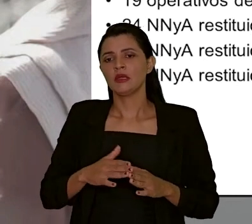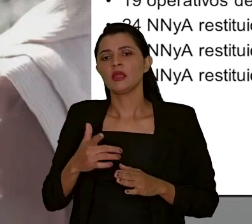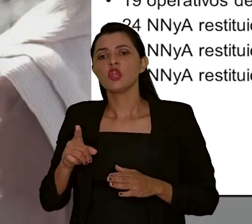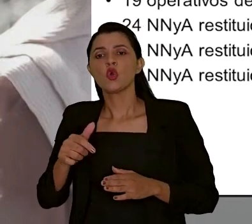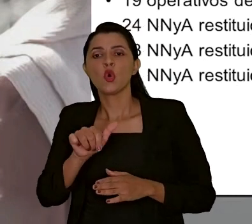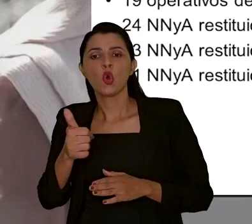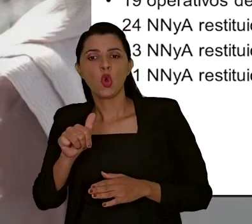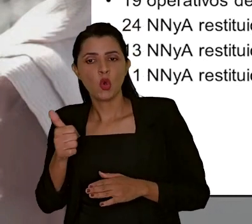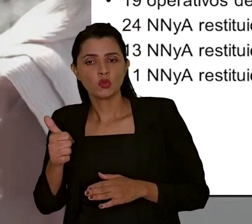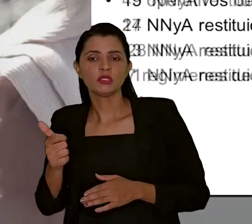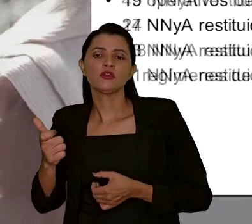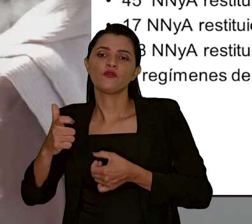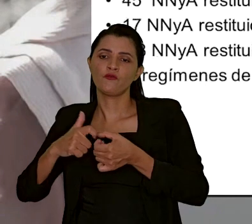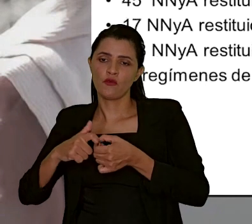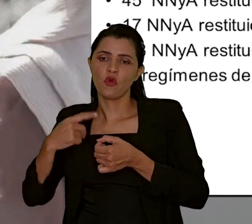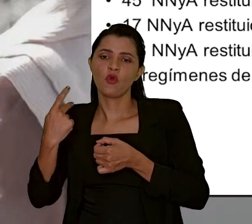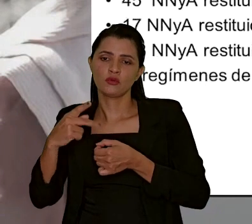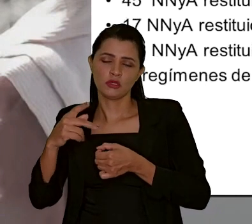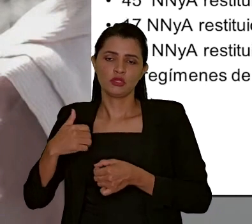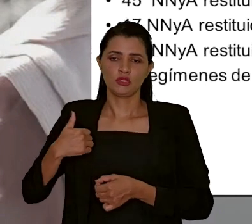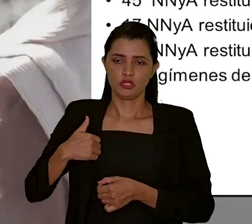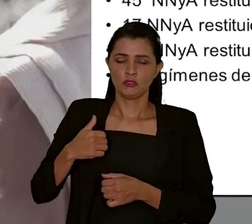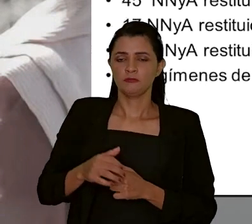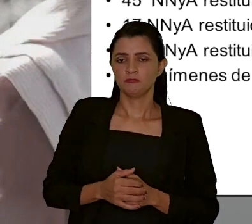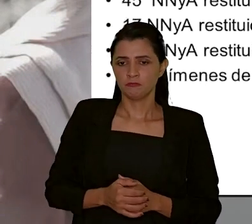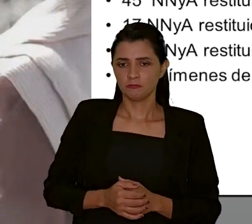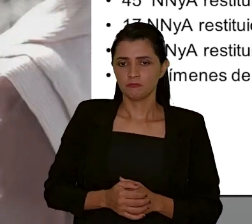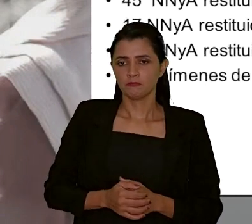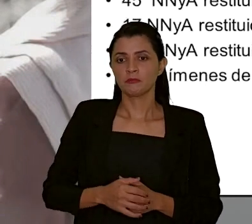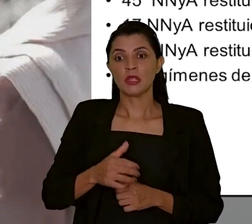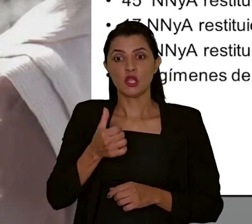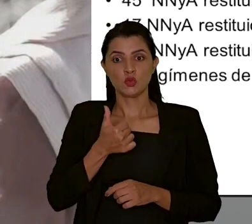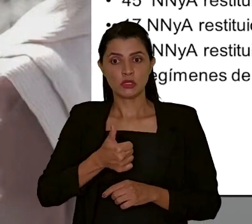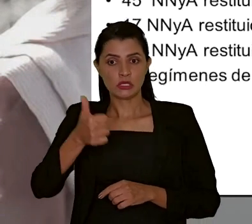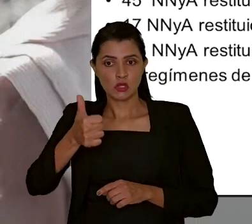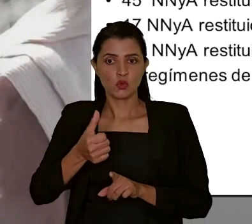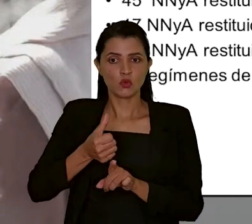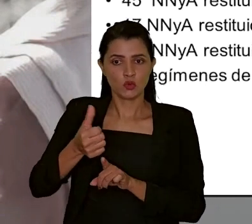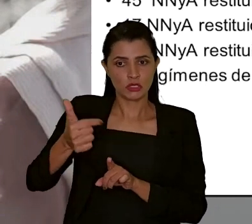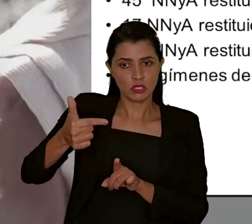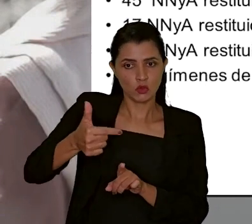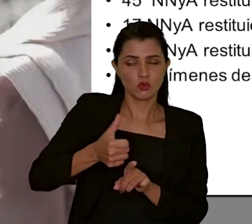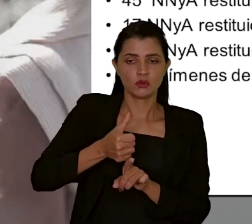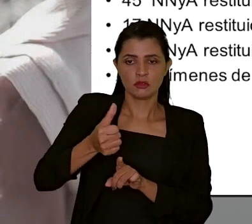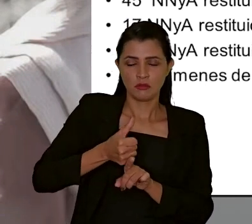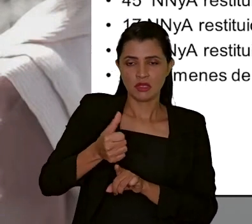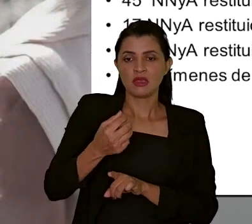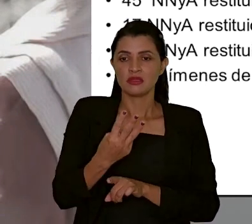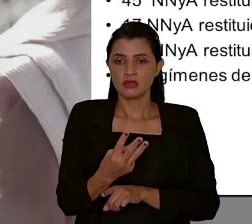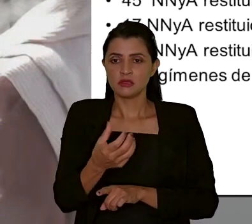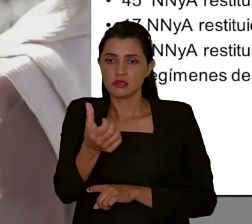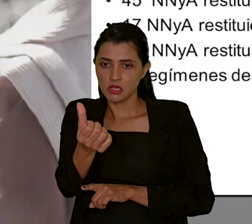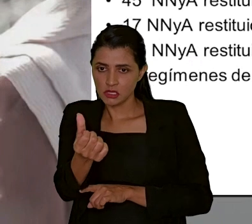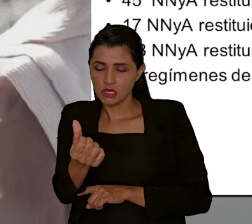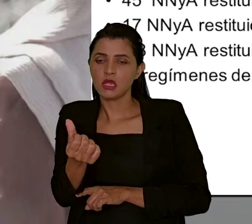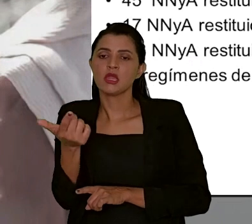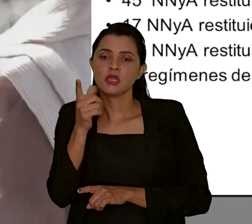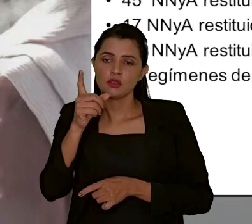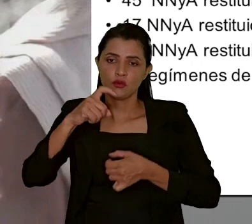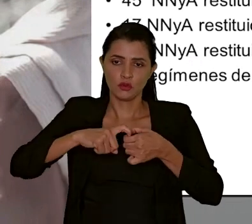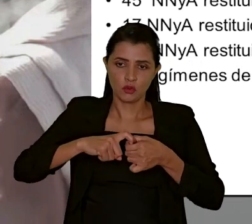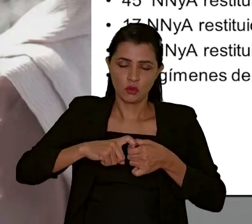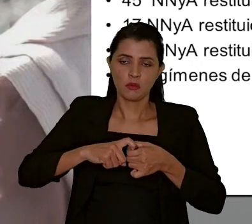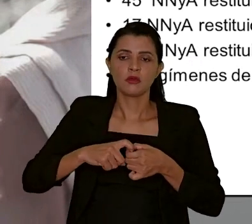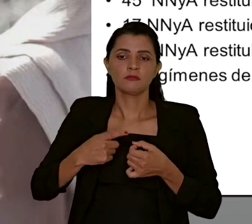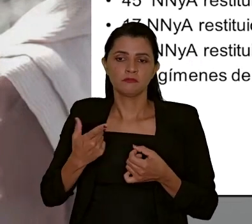11 retornados a la Argentina. En el segundo semestre del 2021, 36 operativos de retorno,